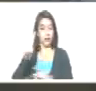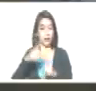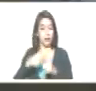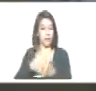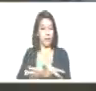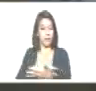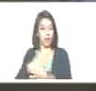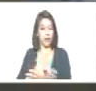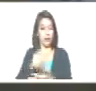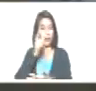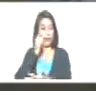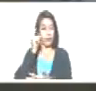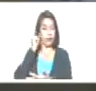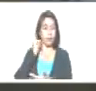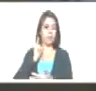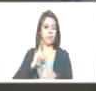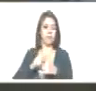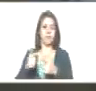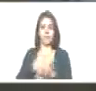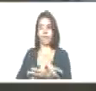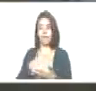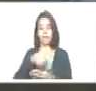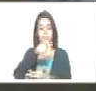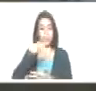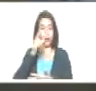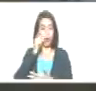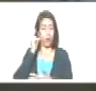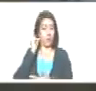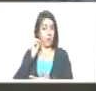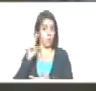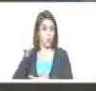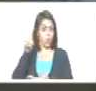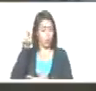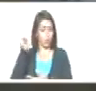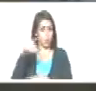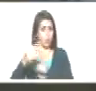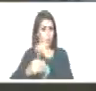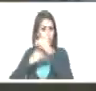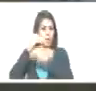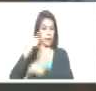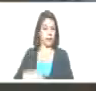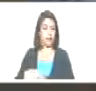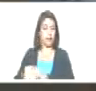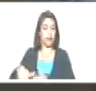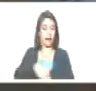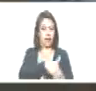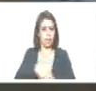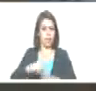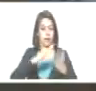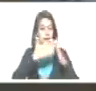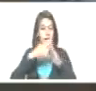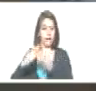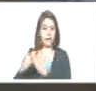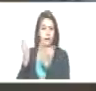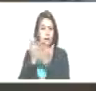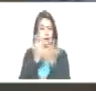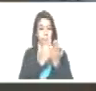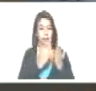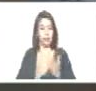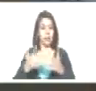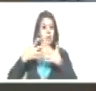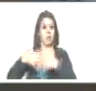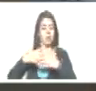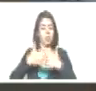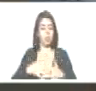millones, millones de venezolanos y venezolanas estamos construyendo en las calles, en las comunidades, en las escuelas, en las fábricas, en el